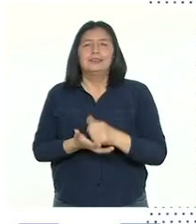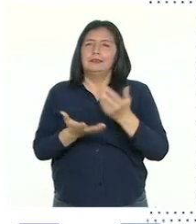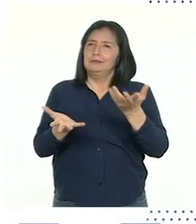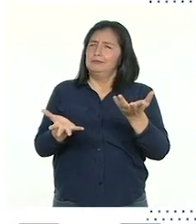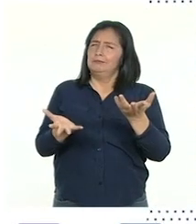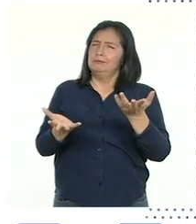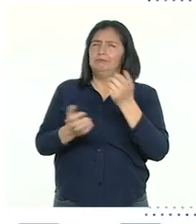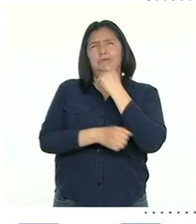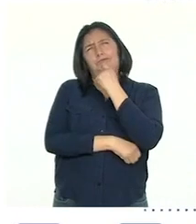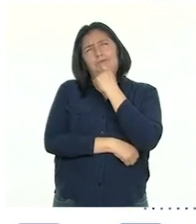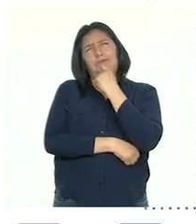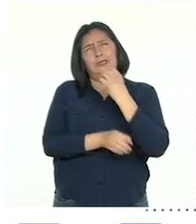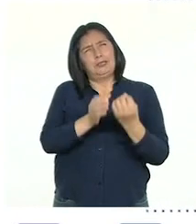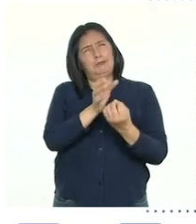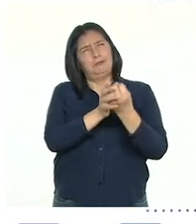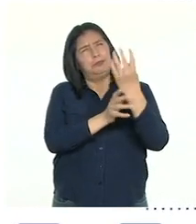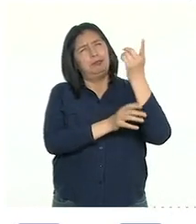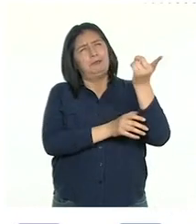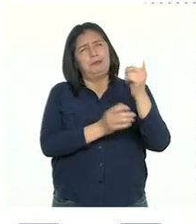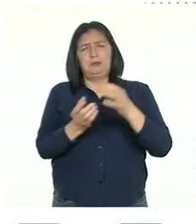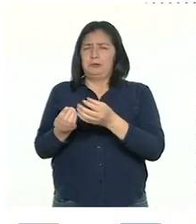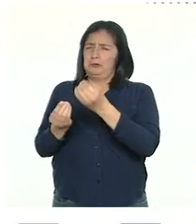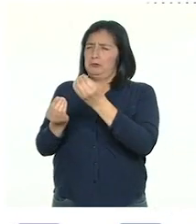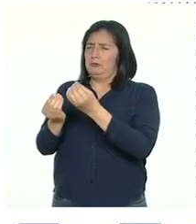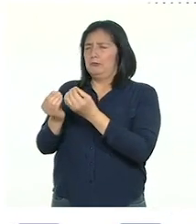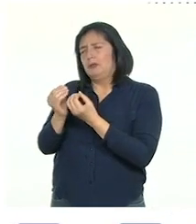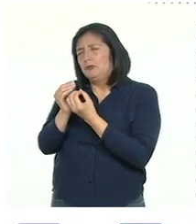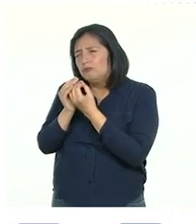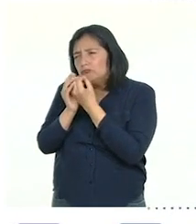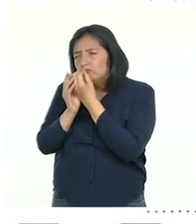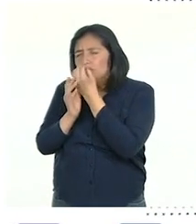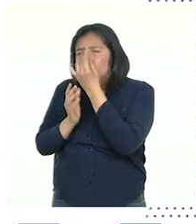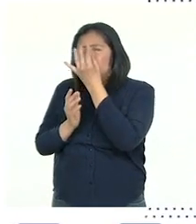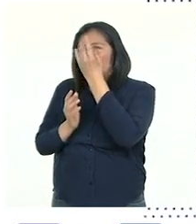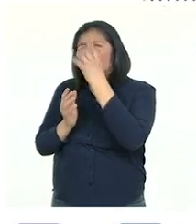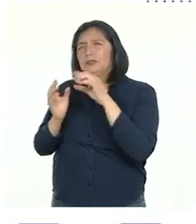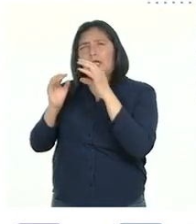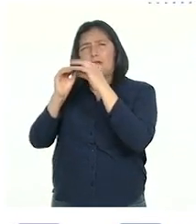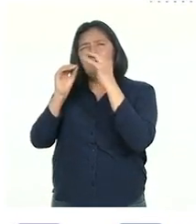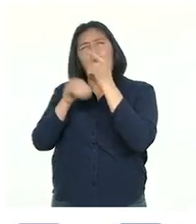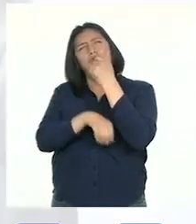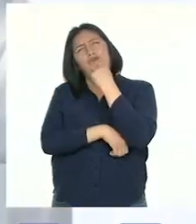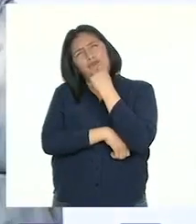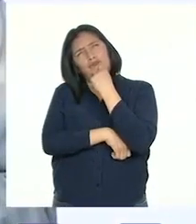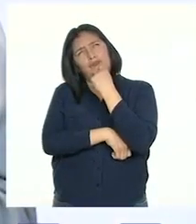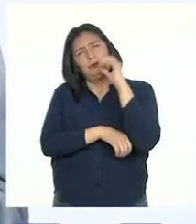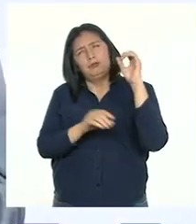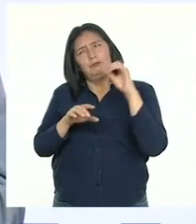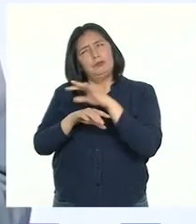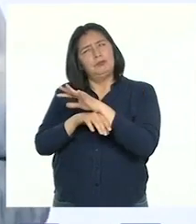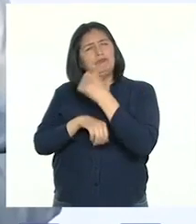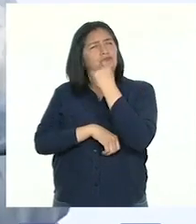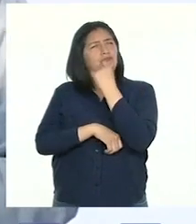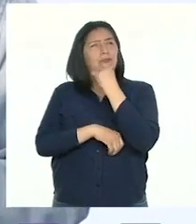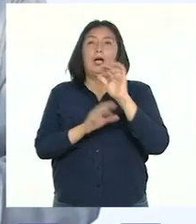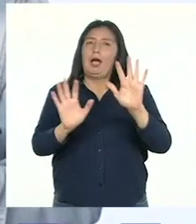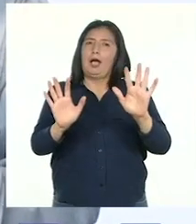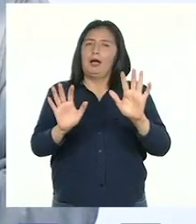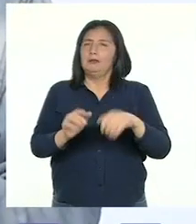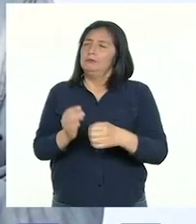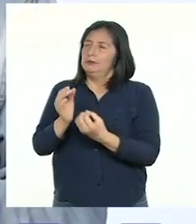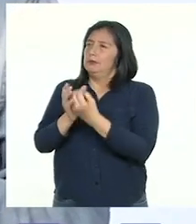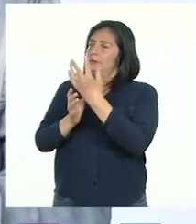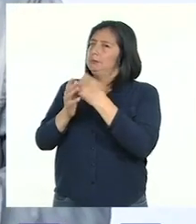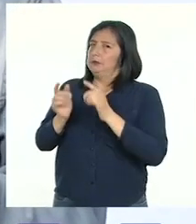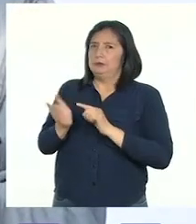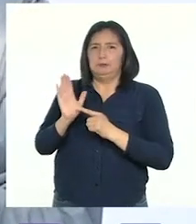¿Tendrá algo que ver la primavera con que aparezcan las flores y crezcan los frutos? Profesor, al parecer la primavera